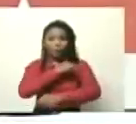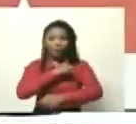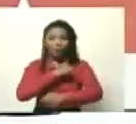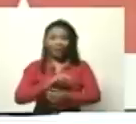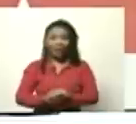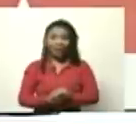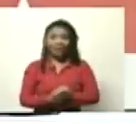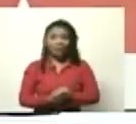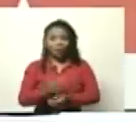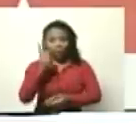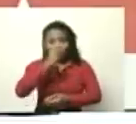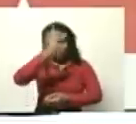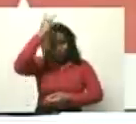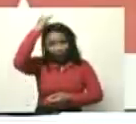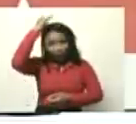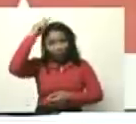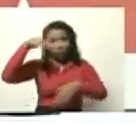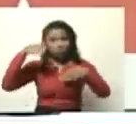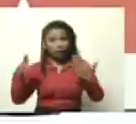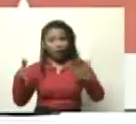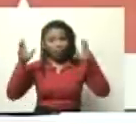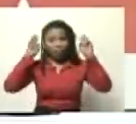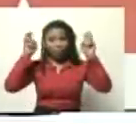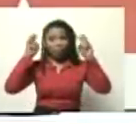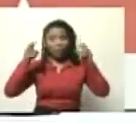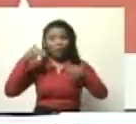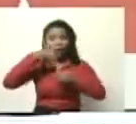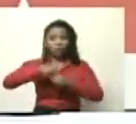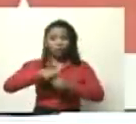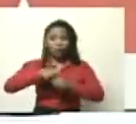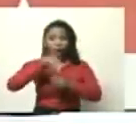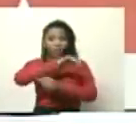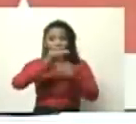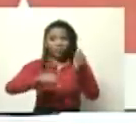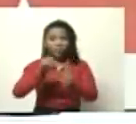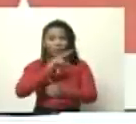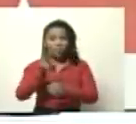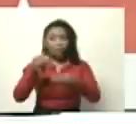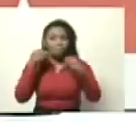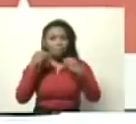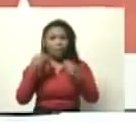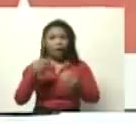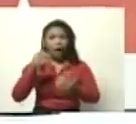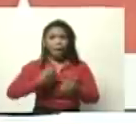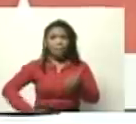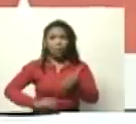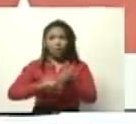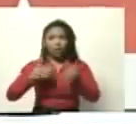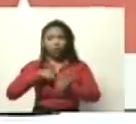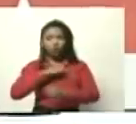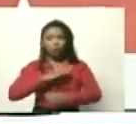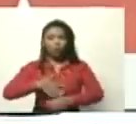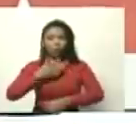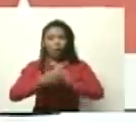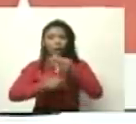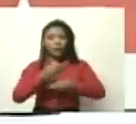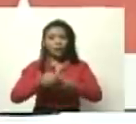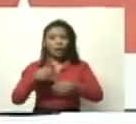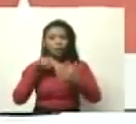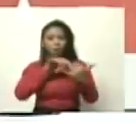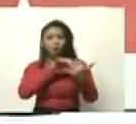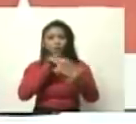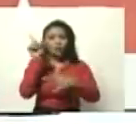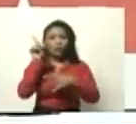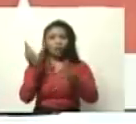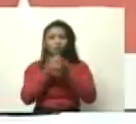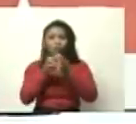el examen en el tema de combustible, y con la vicepresidenta para apoyar lo que nosotros podamos apoyar en el combate de estas mafias. Y